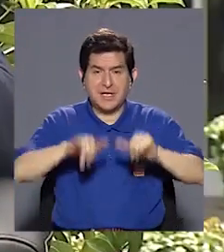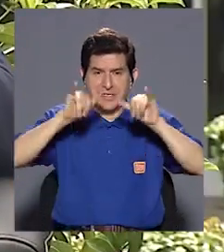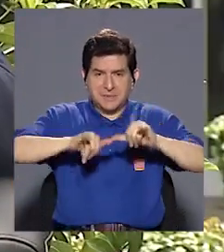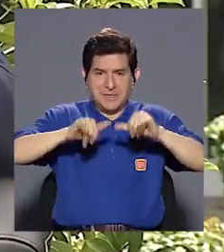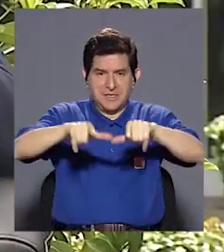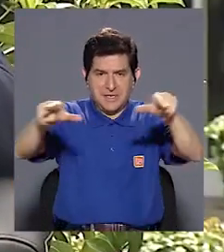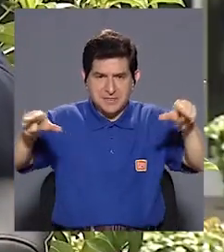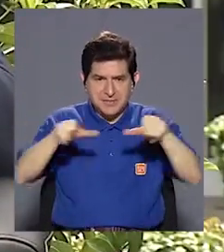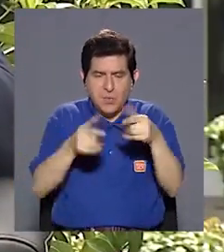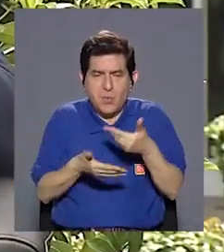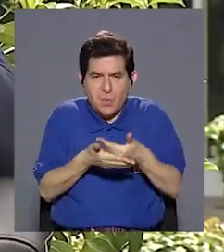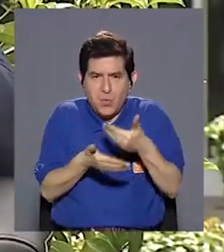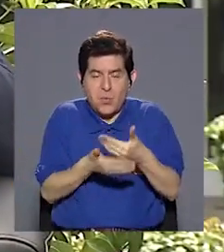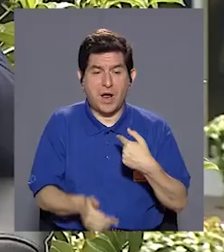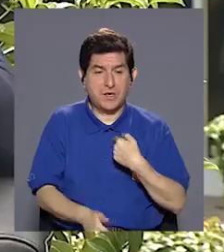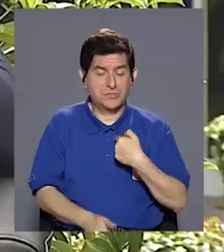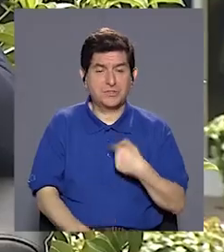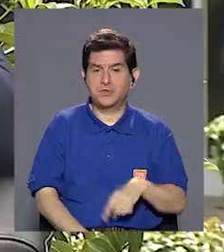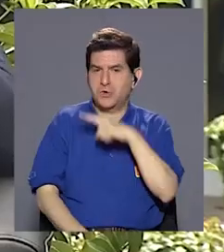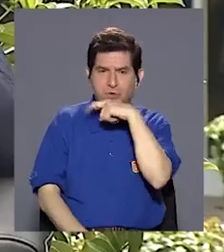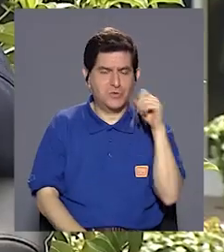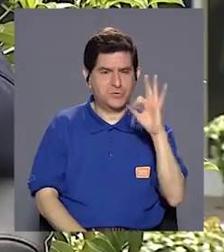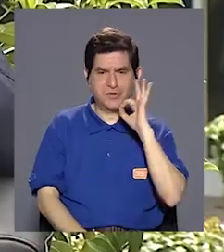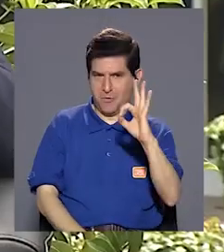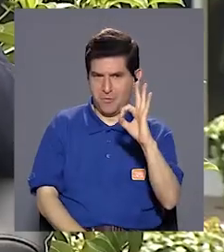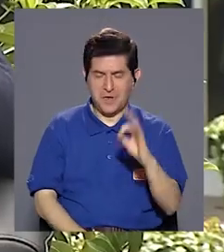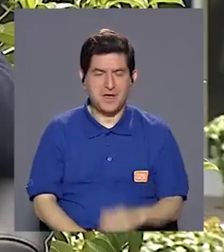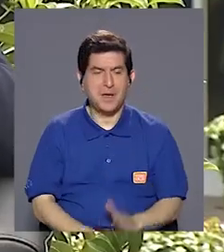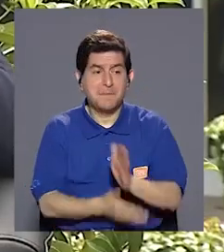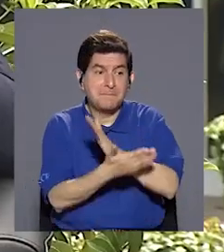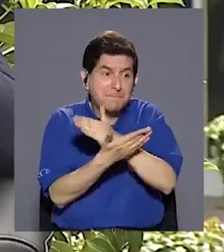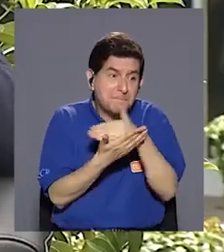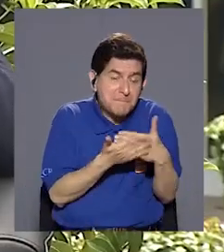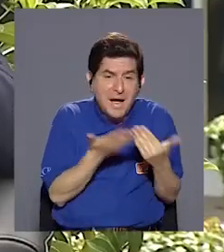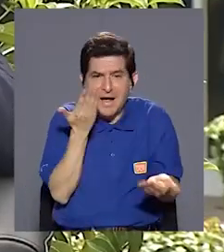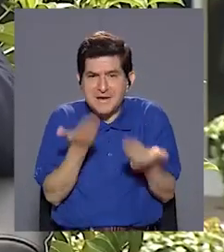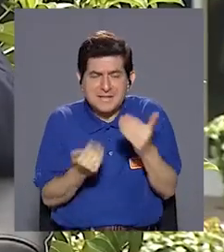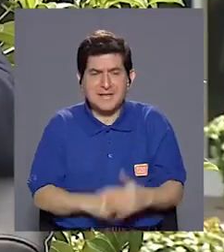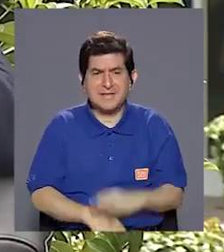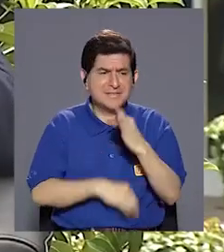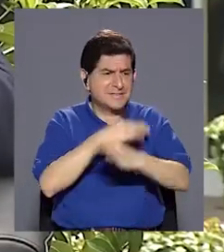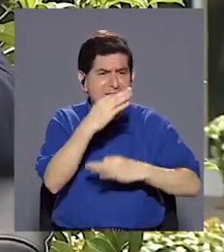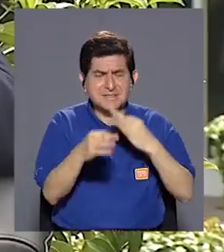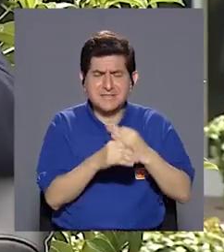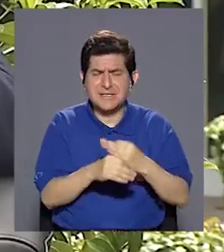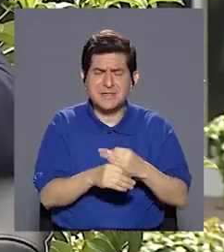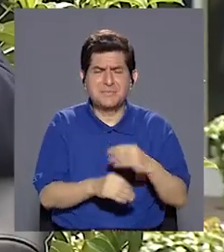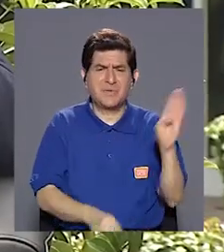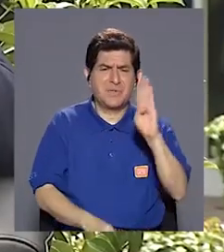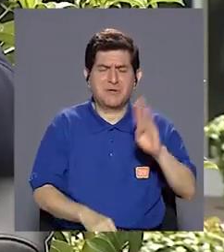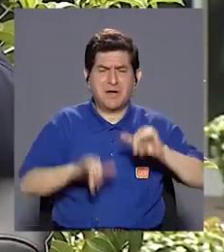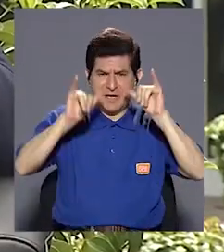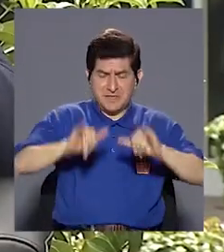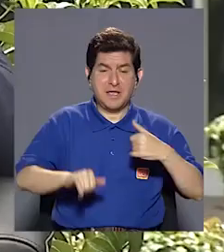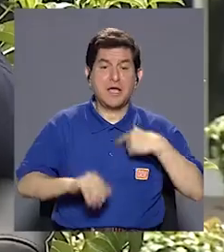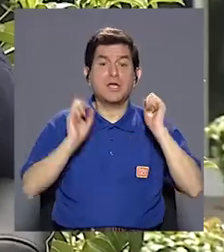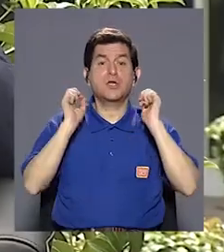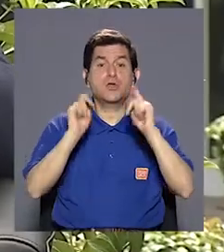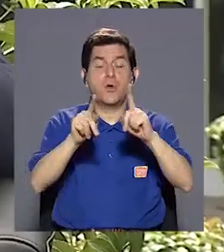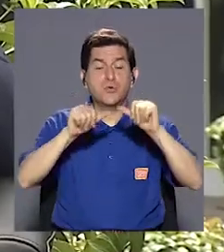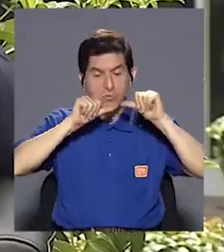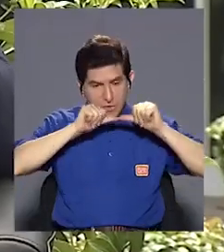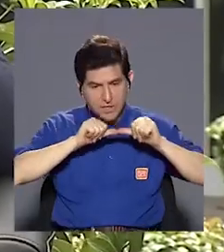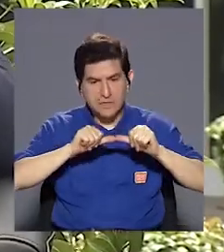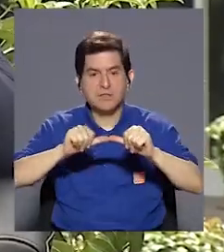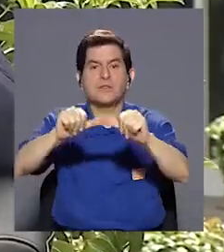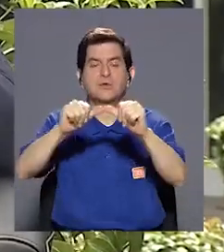en humedad. Entonces puede ser que si yo no me seque bien, pueda persistir algún tipo de bacteria, y yo le estoy dando chance